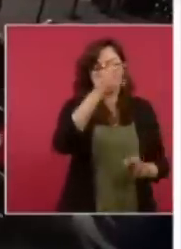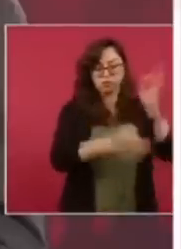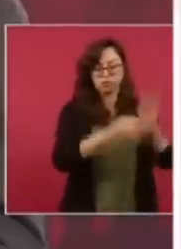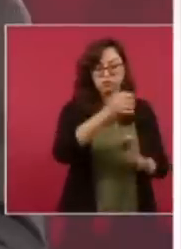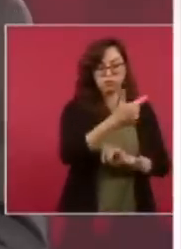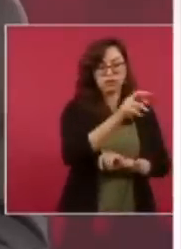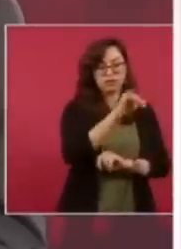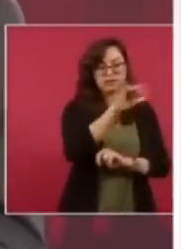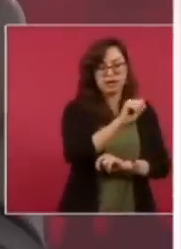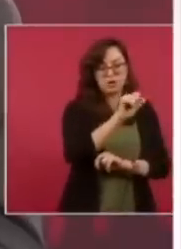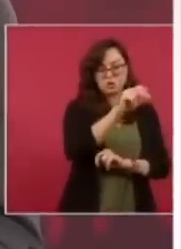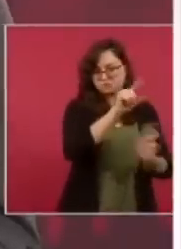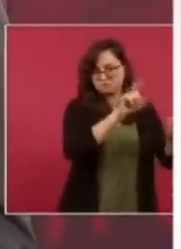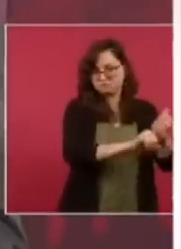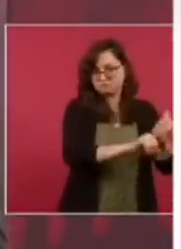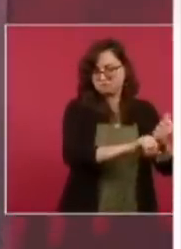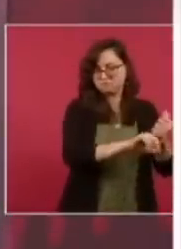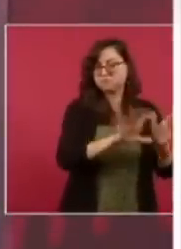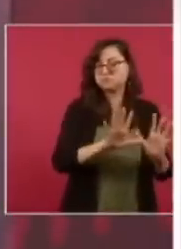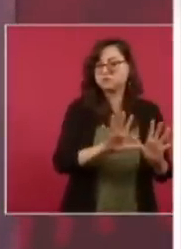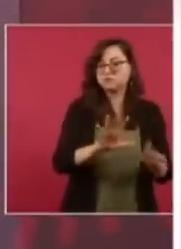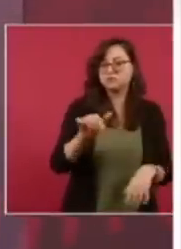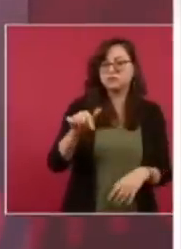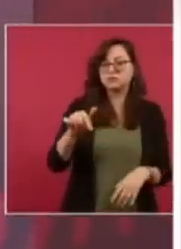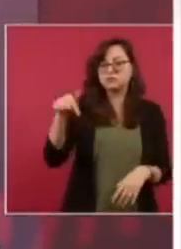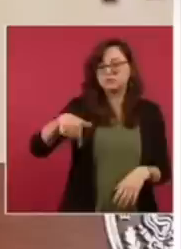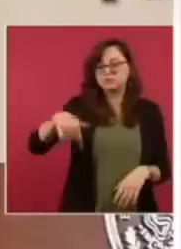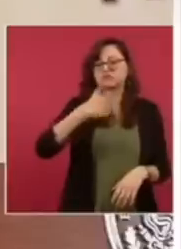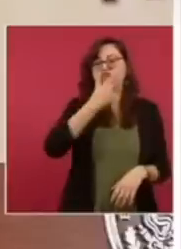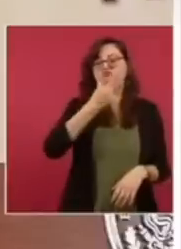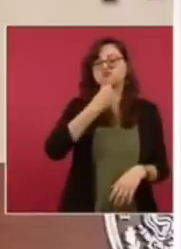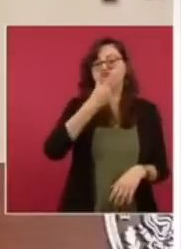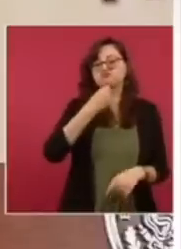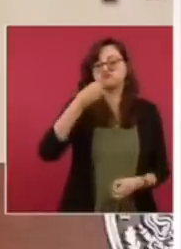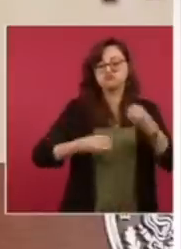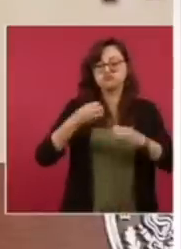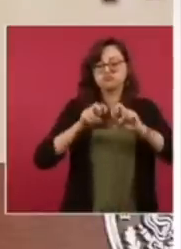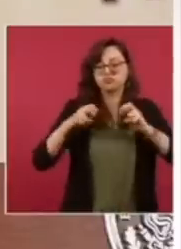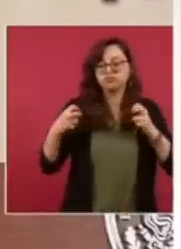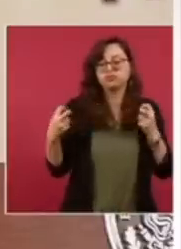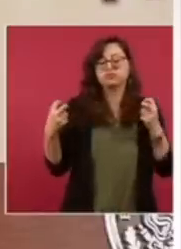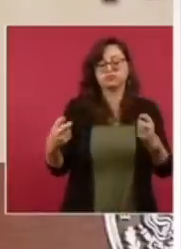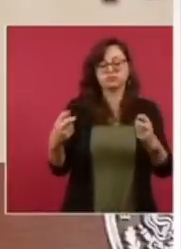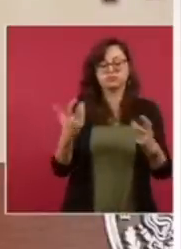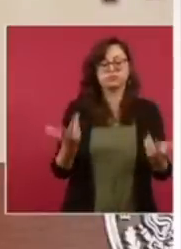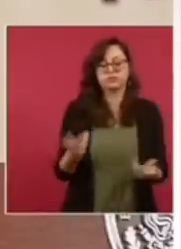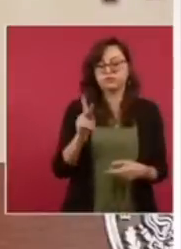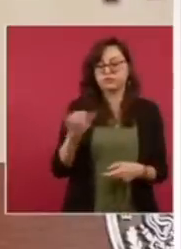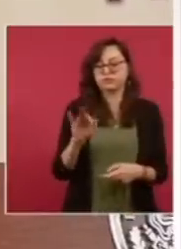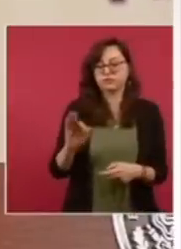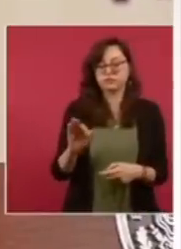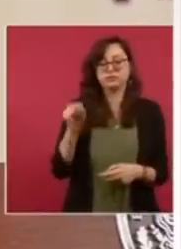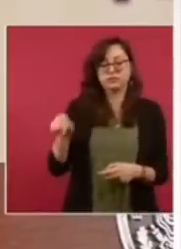acá un magistrado del poder judicial un tribunal del poder